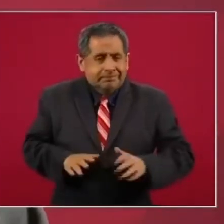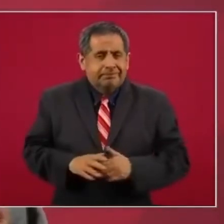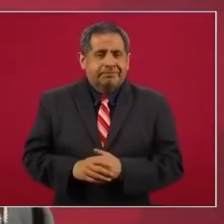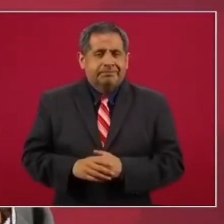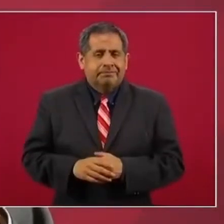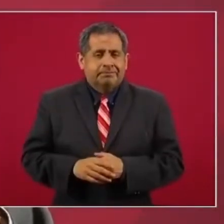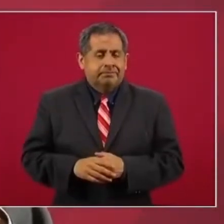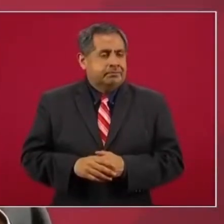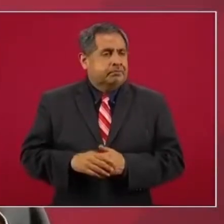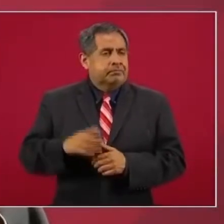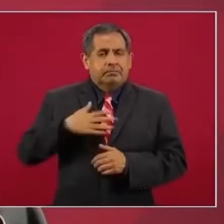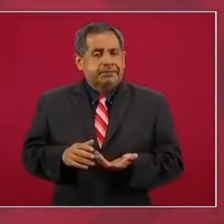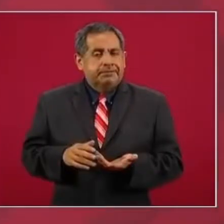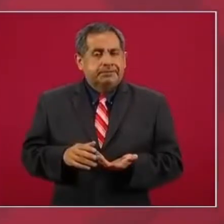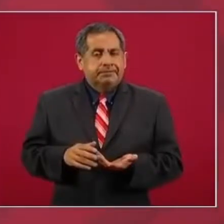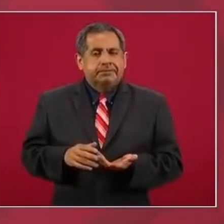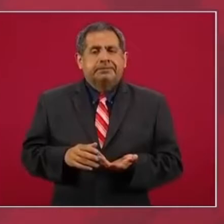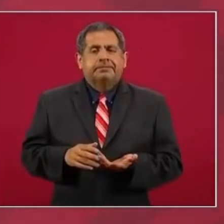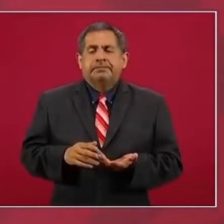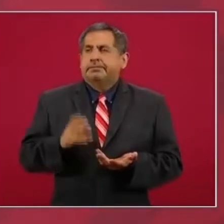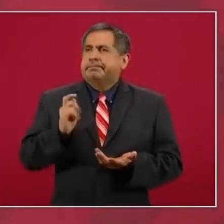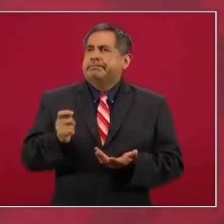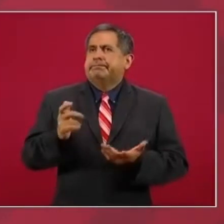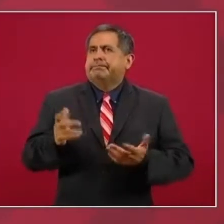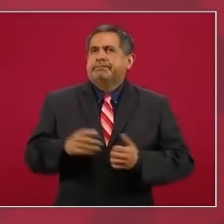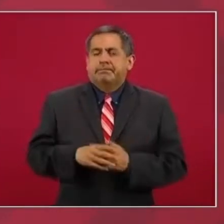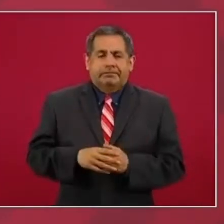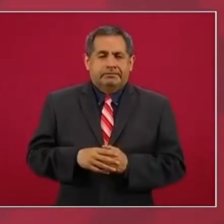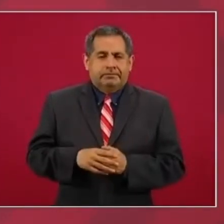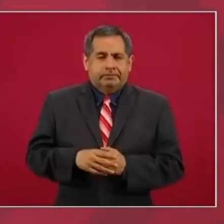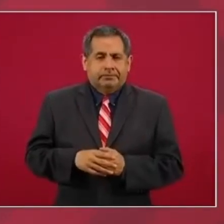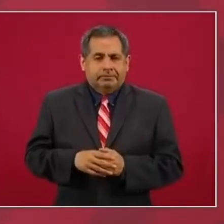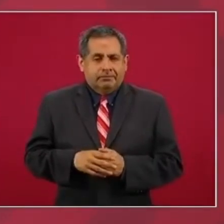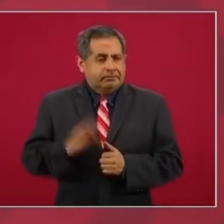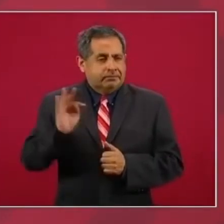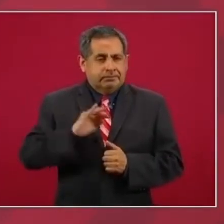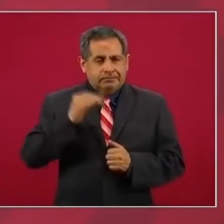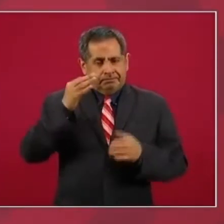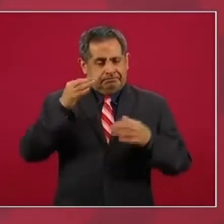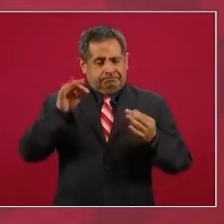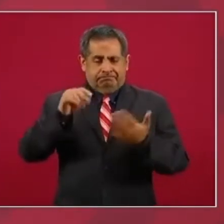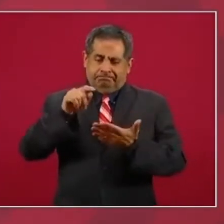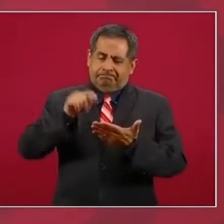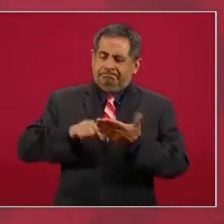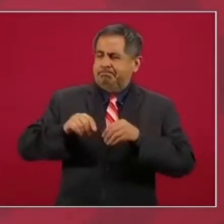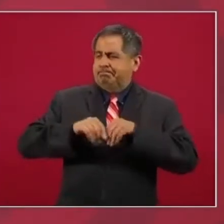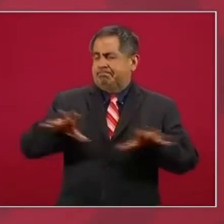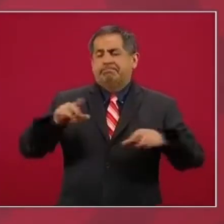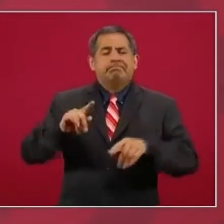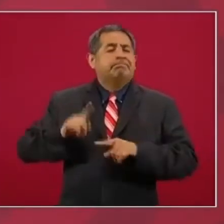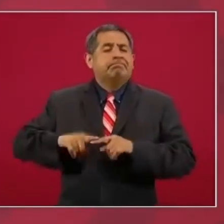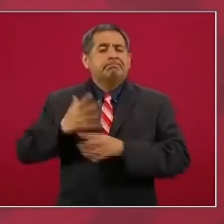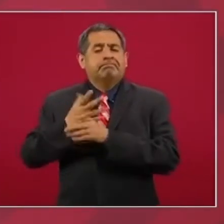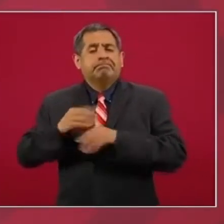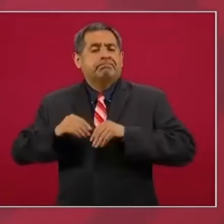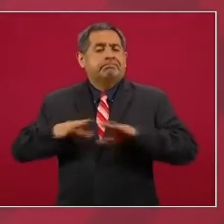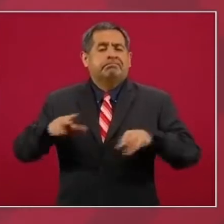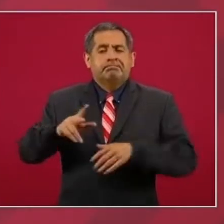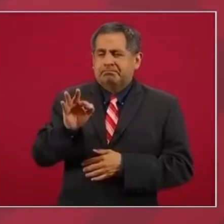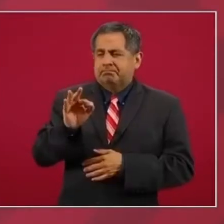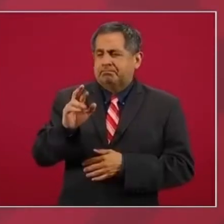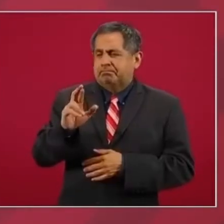se difundiera un documento que acaba de dar a conocer el Papa